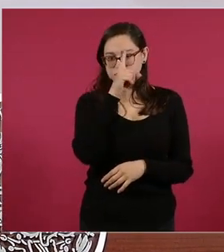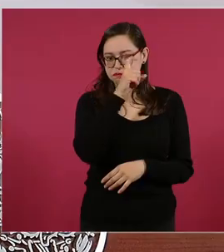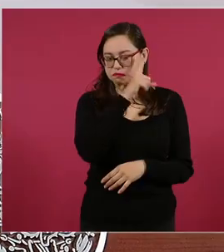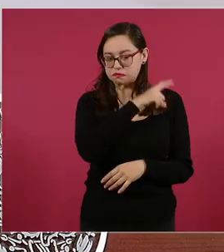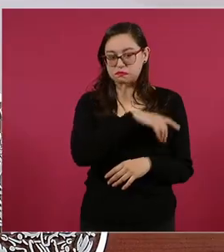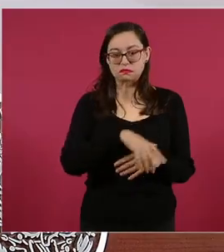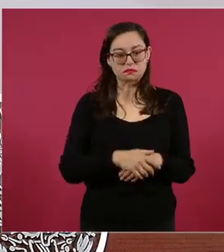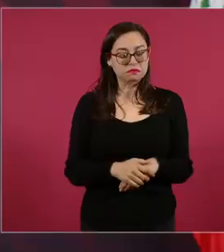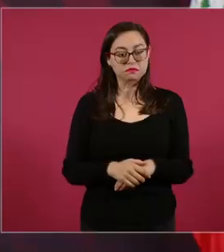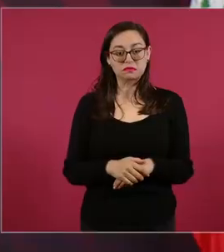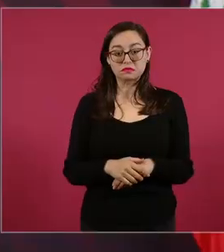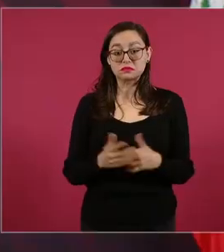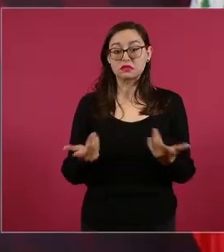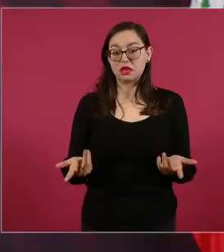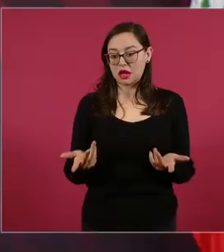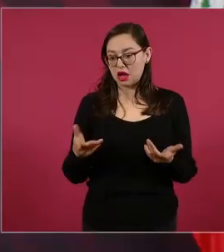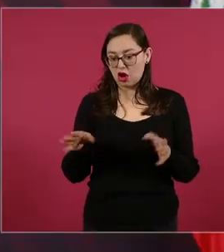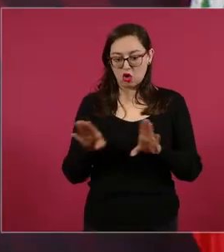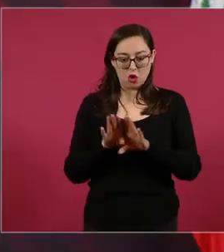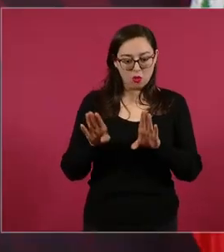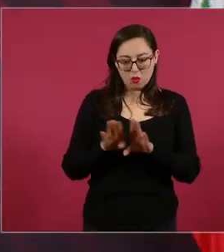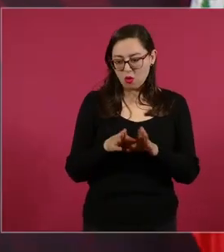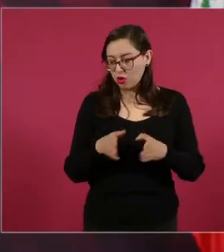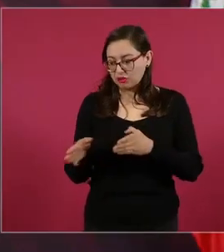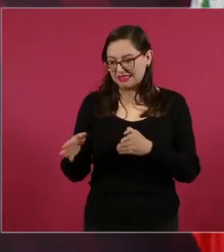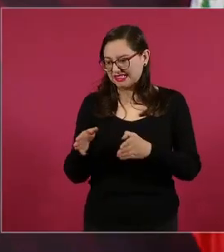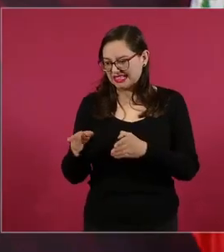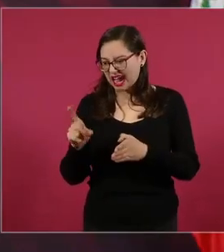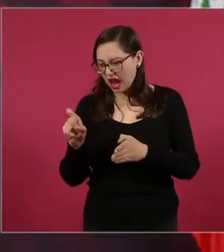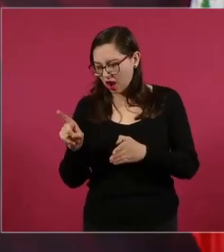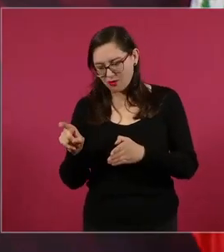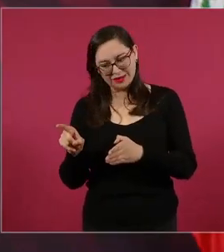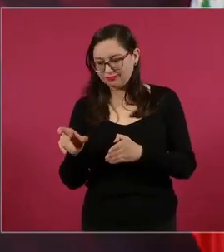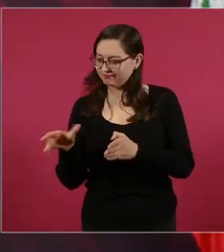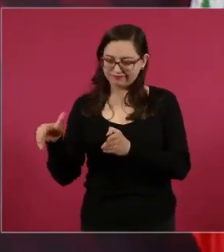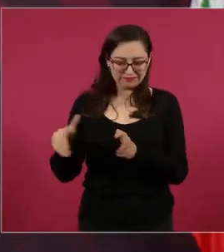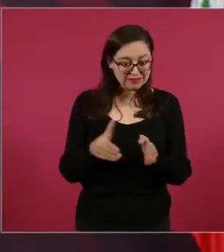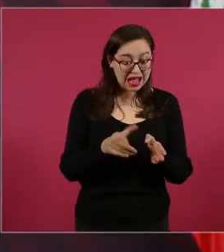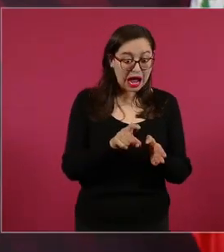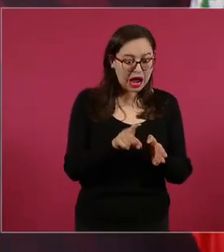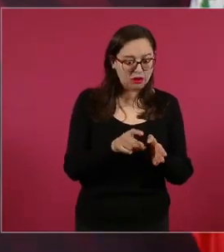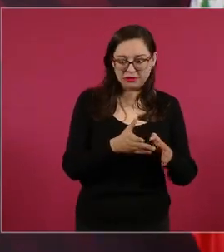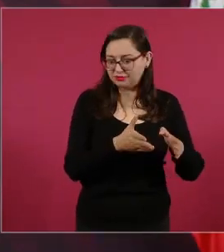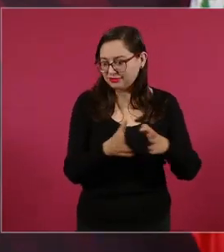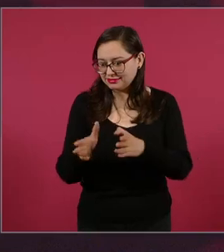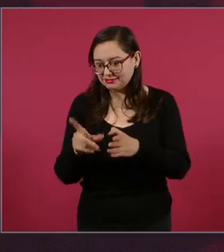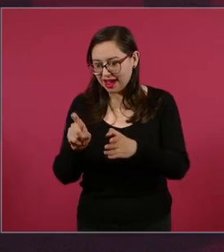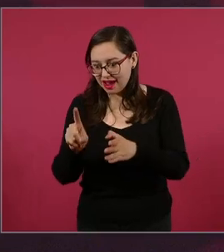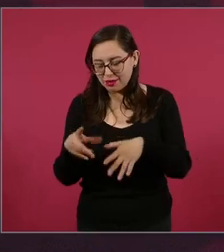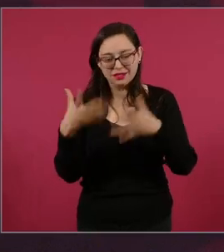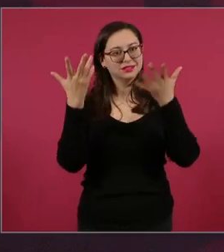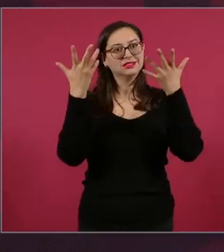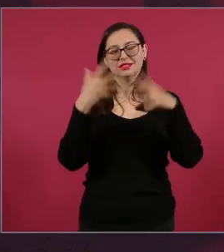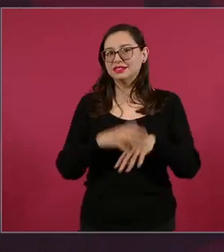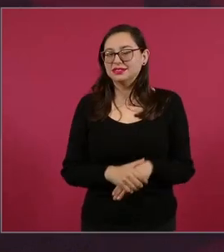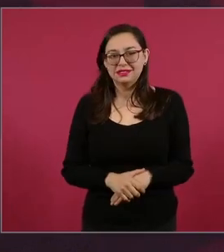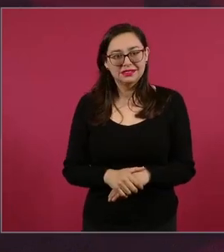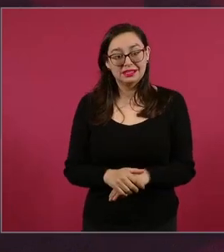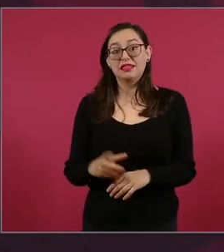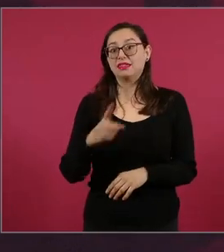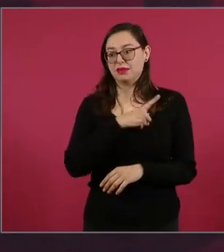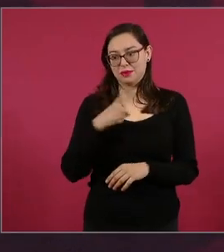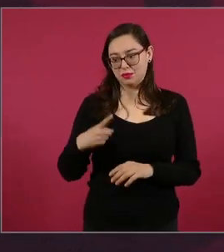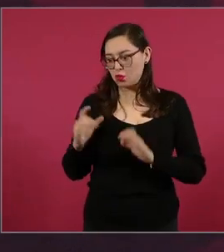estamos salvando manantiales, el antiguo manantial de Santa Fe, la ermita